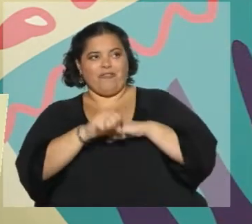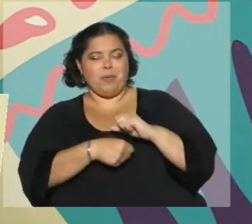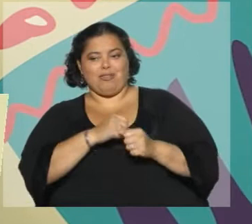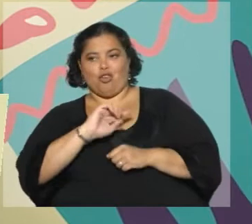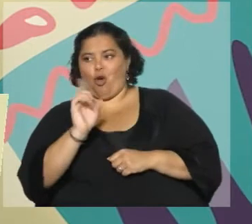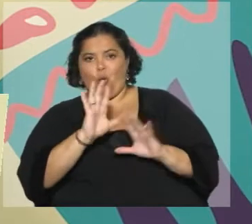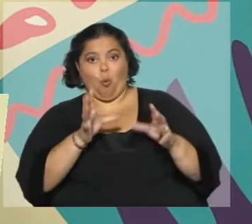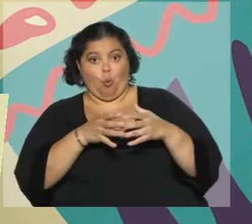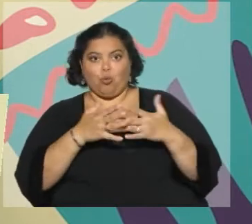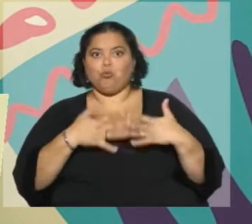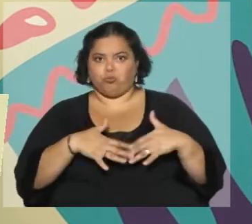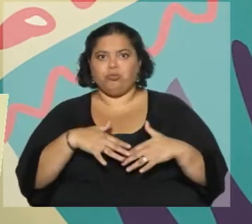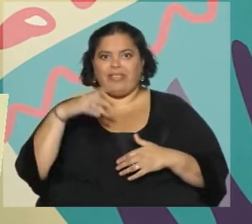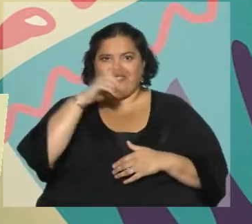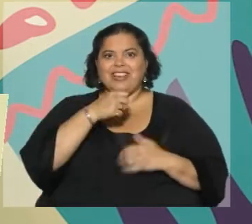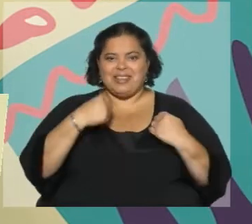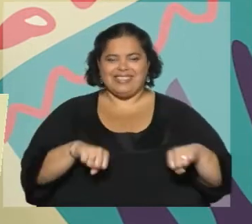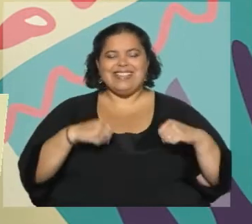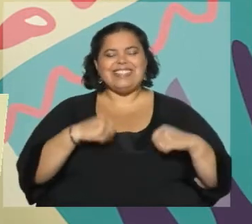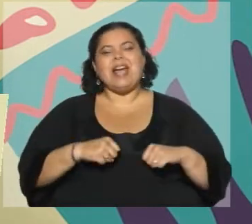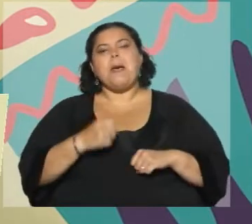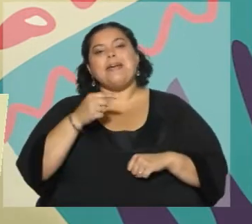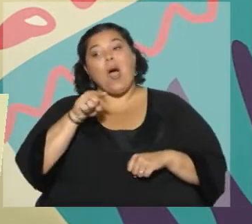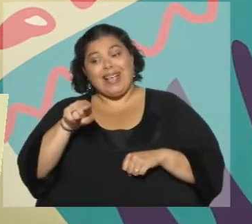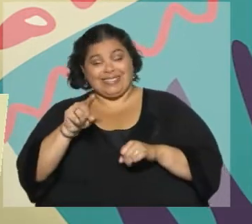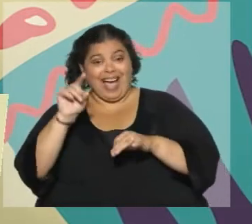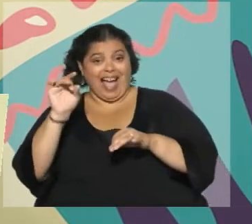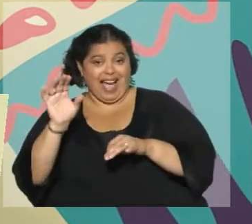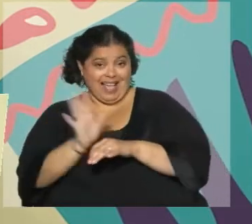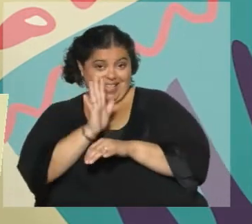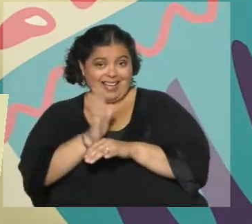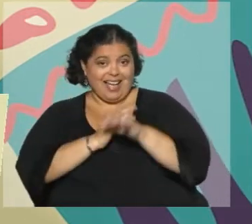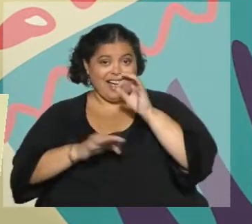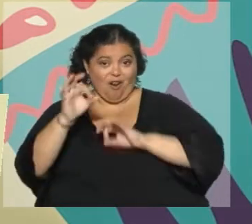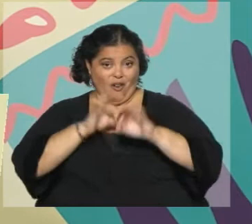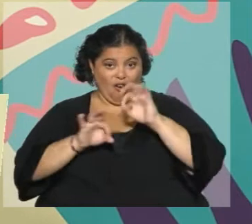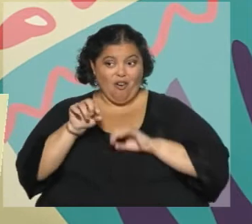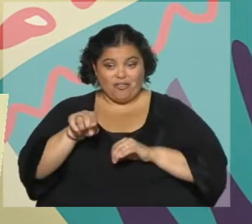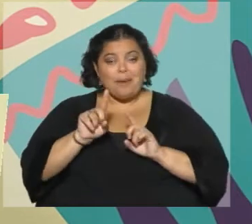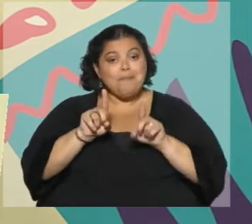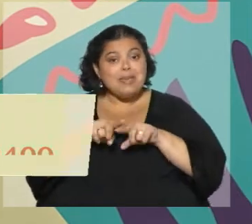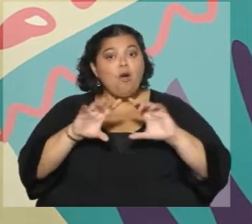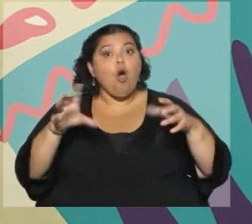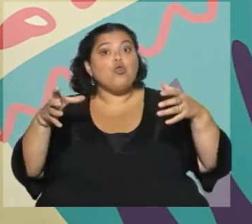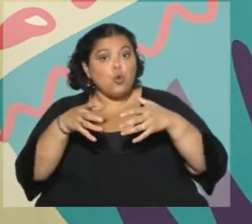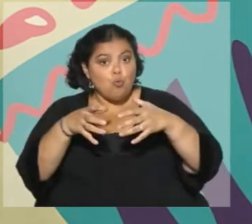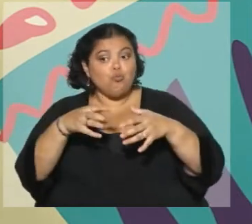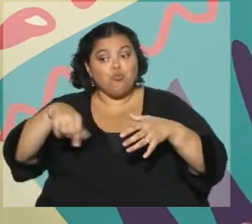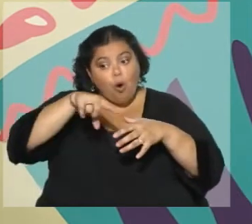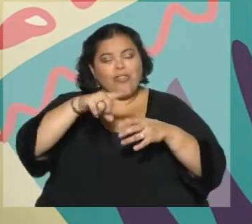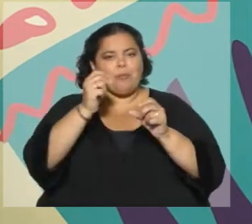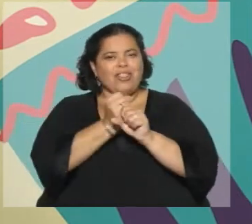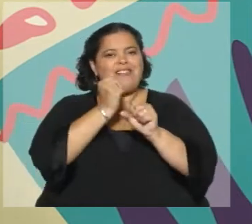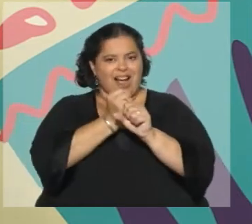y nada en relación a algo también hay como cosas dentro de ese lenguaje ya estamos con el otro grupo que yo trabajo ese almacén estamos como canta